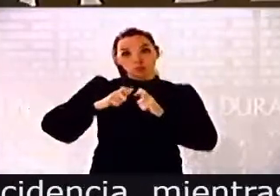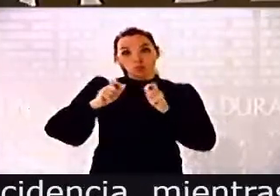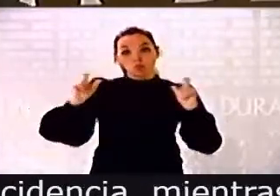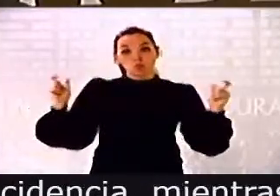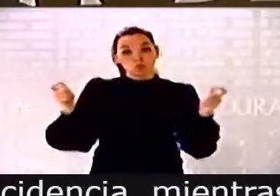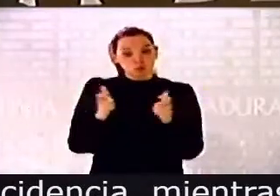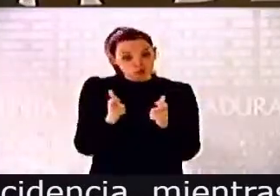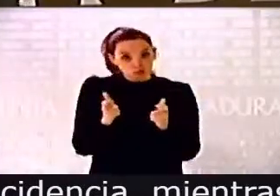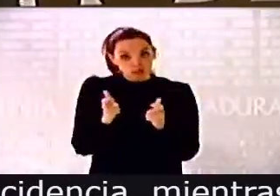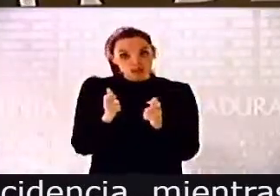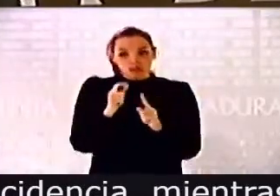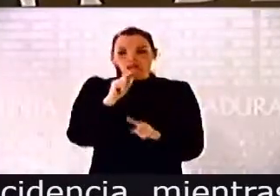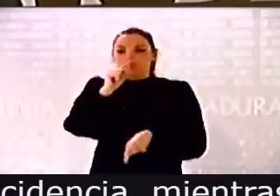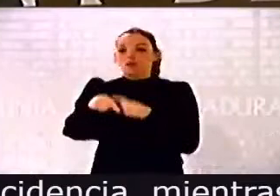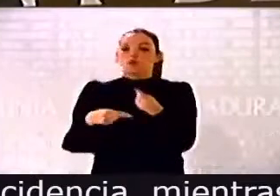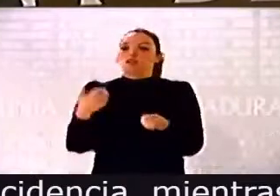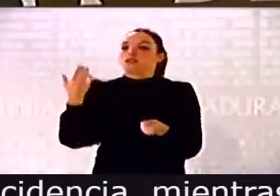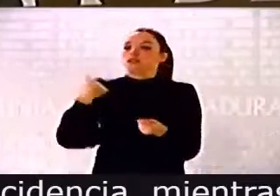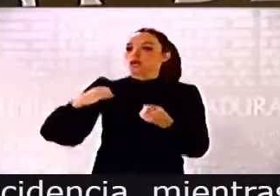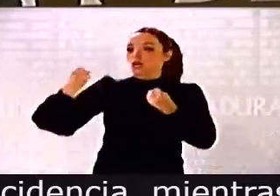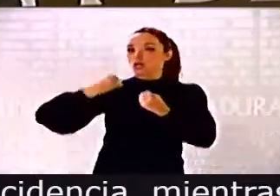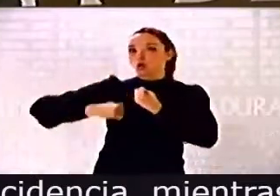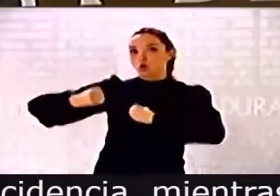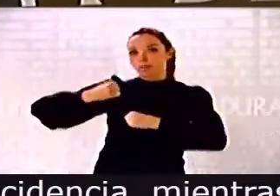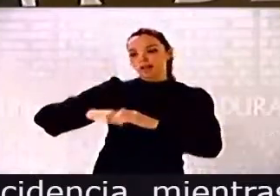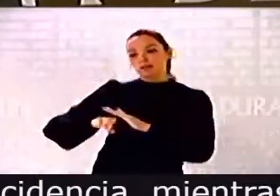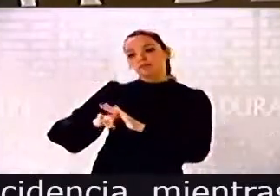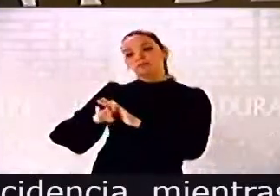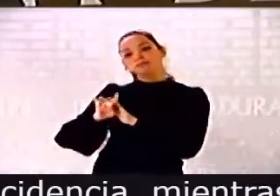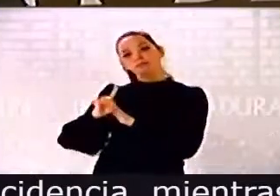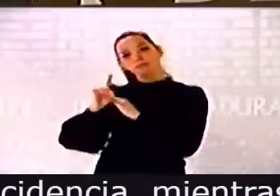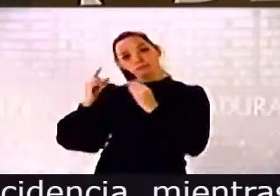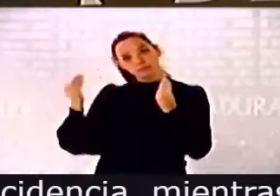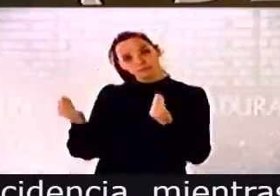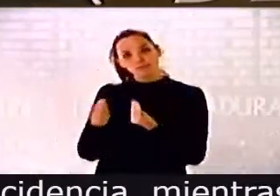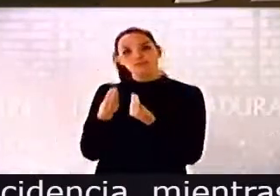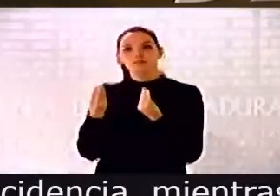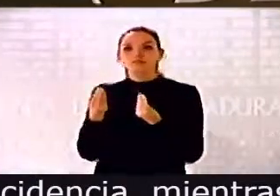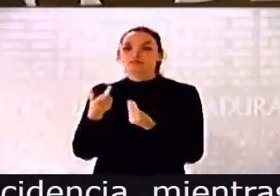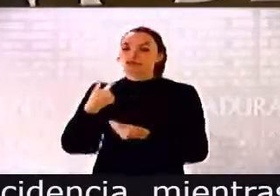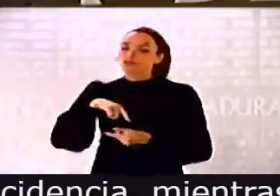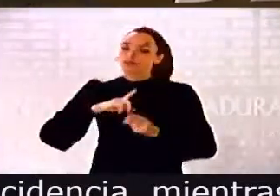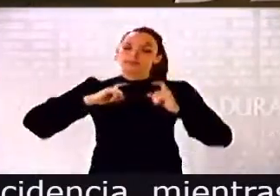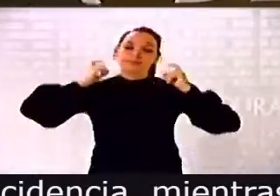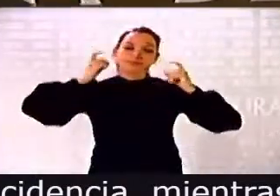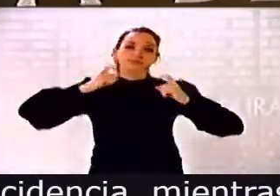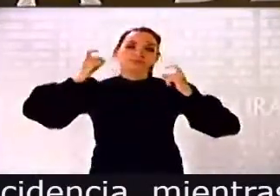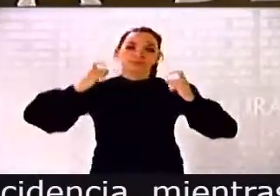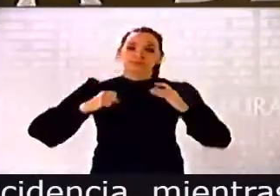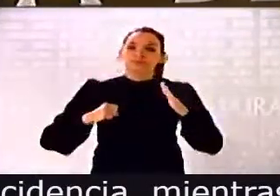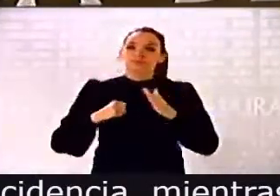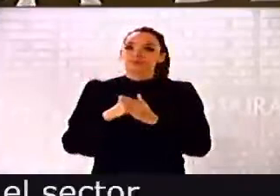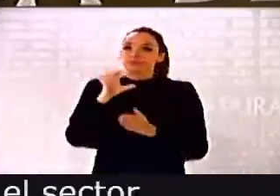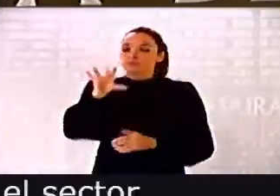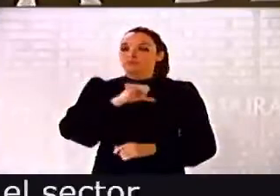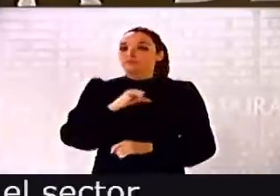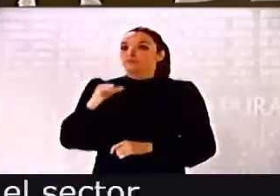antes podremos recuperar el sector económico. Estamos haciendo todos los esfuerzos en esta comunidad